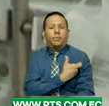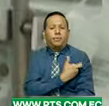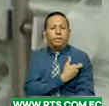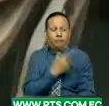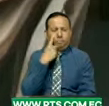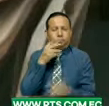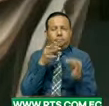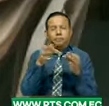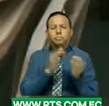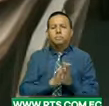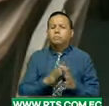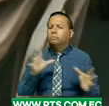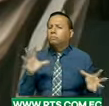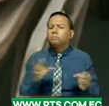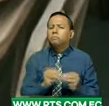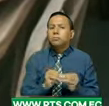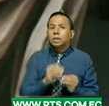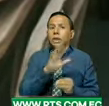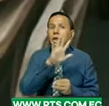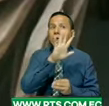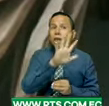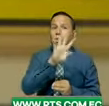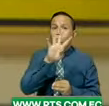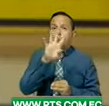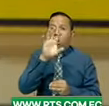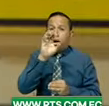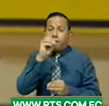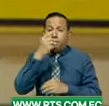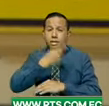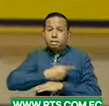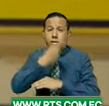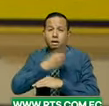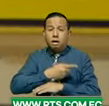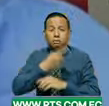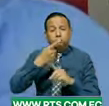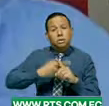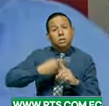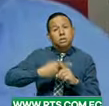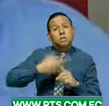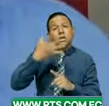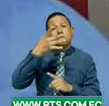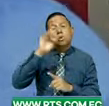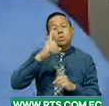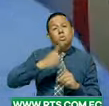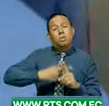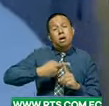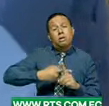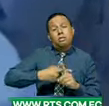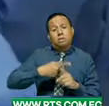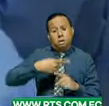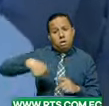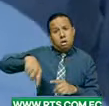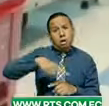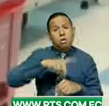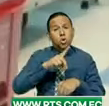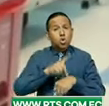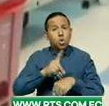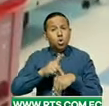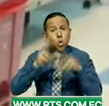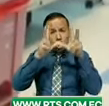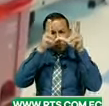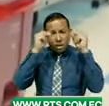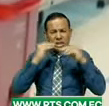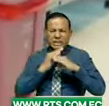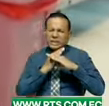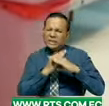Son 540 días, 18 meses desde que el grupo de valientes profesionales de la salud han batallado codo a codo